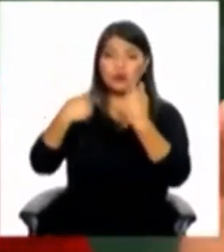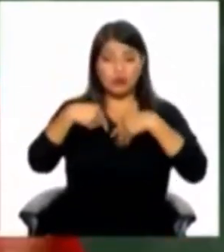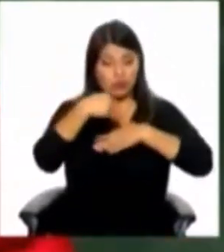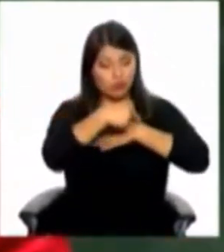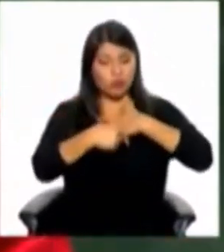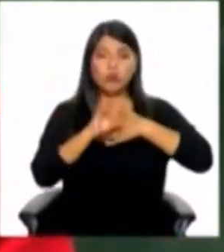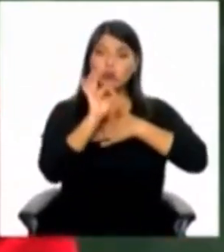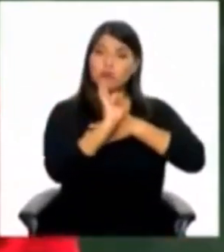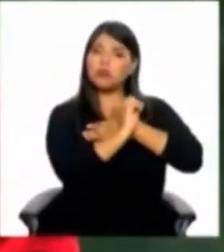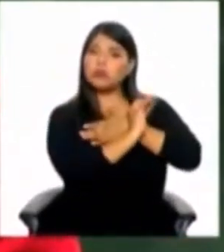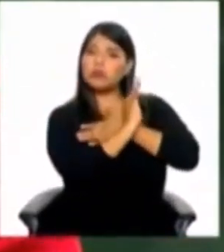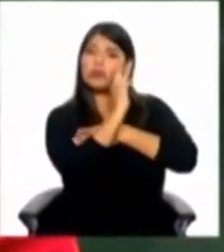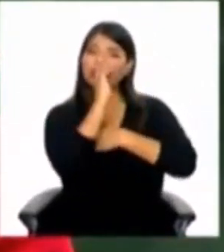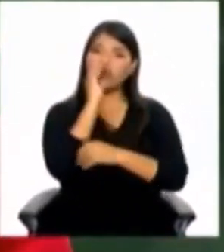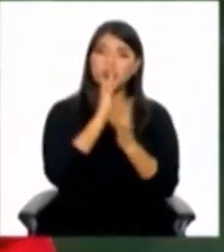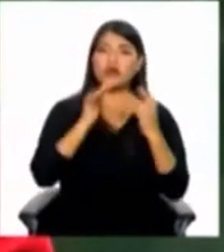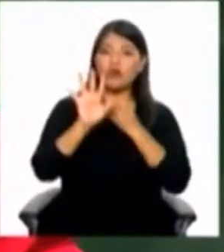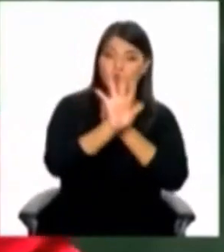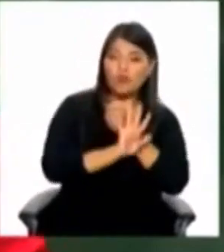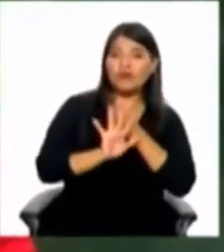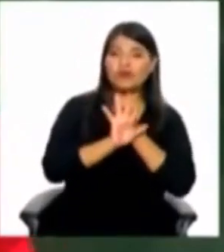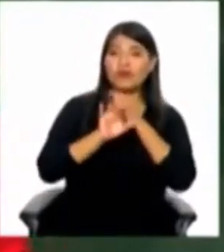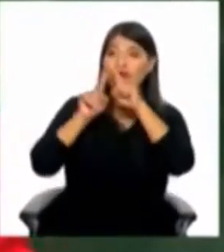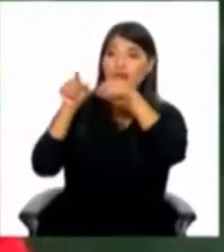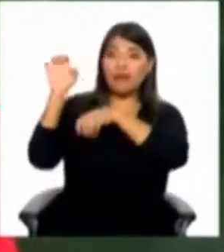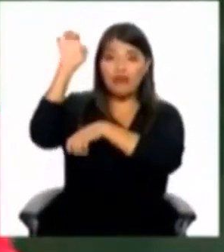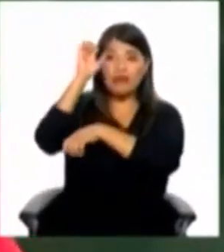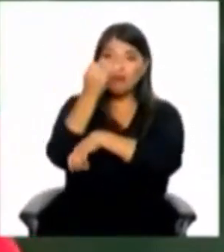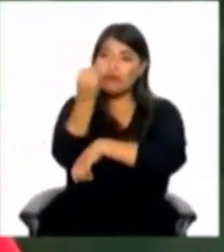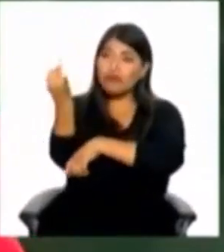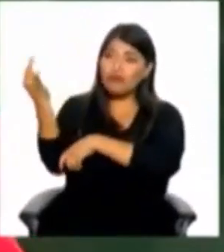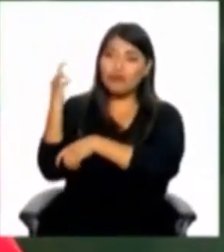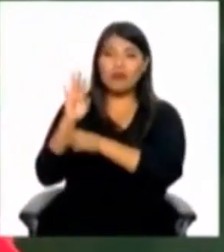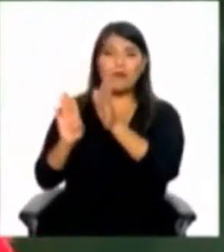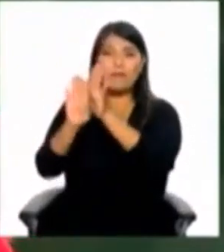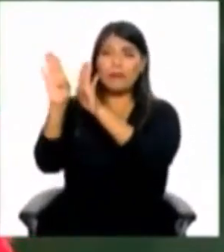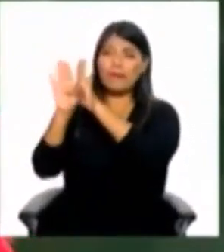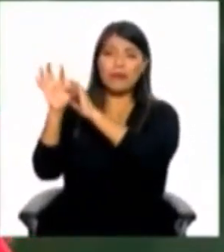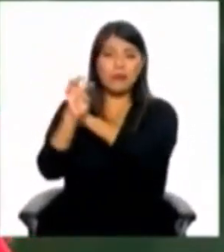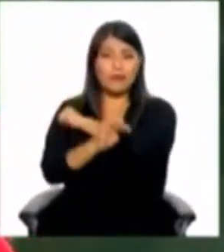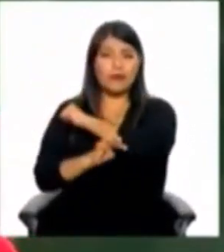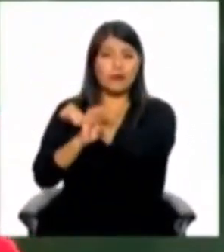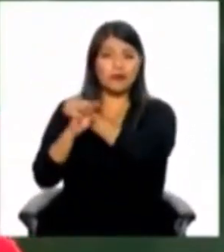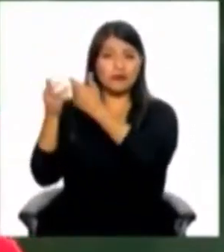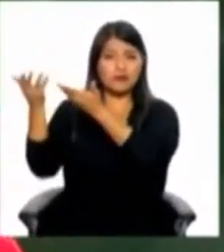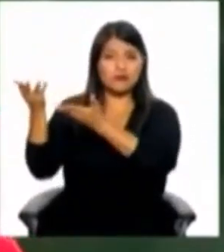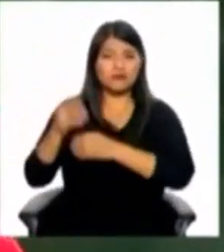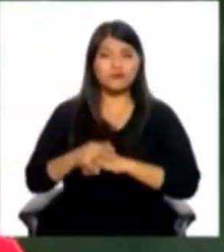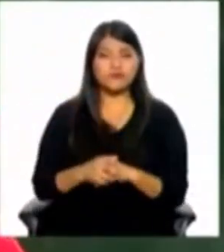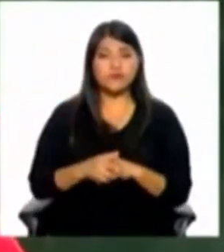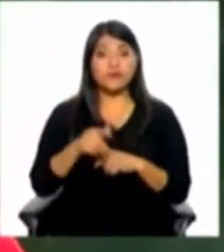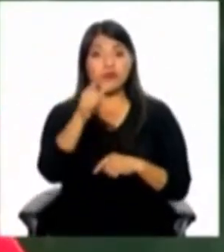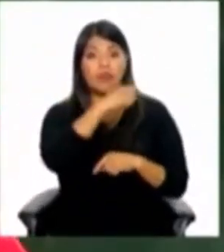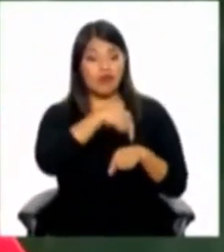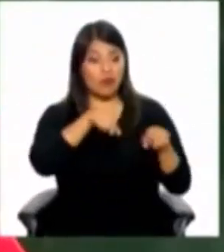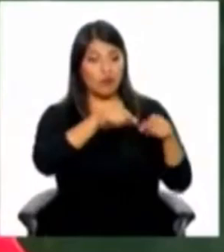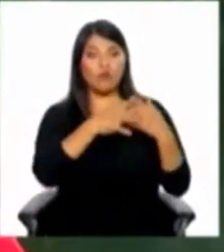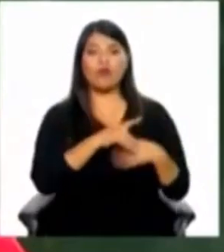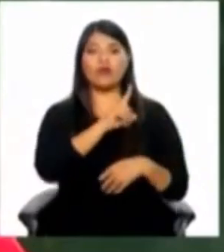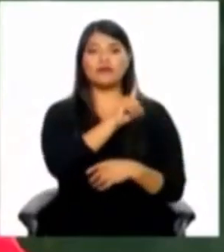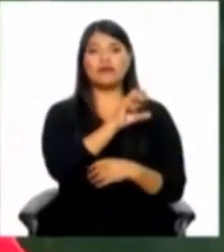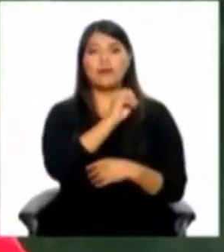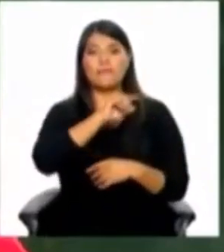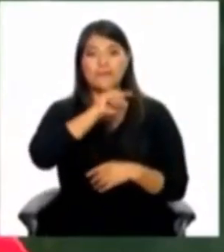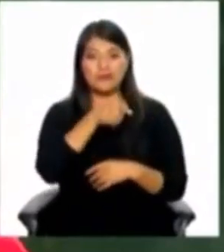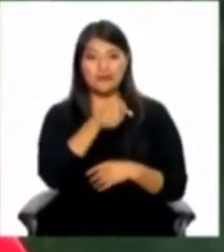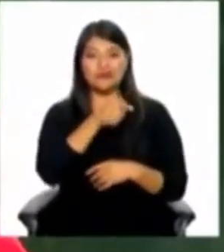Hoy más que nunca es urgente movilizar los 100.000 millones de dólares anuales para